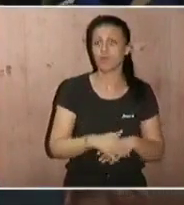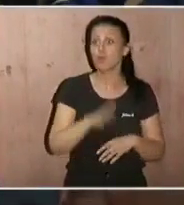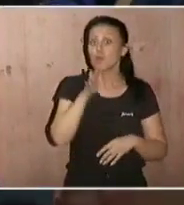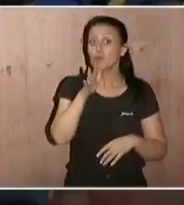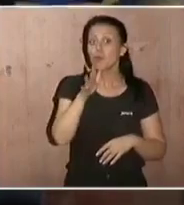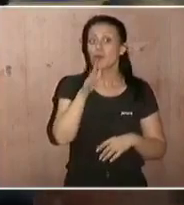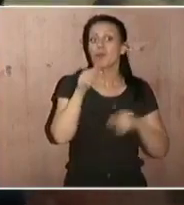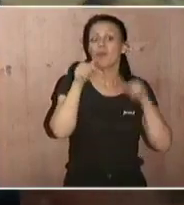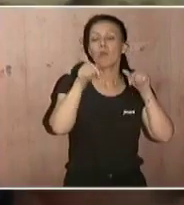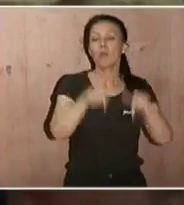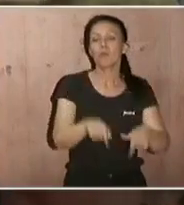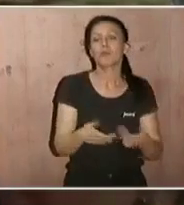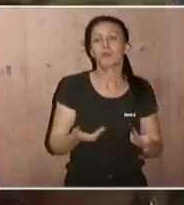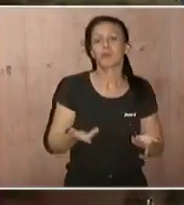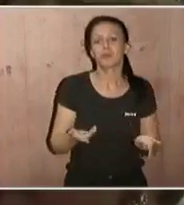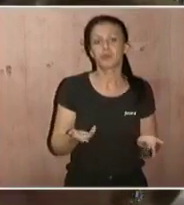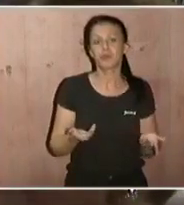están